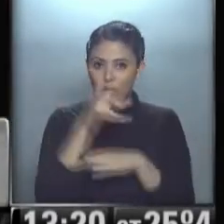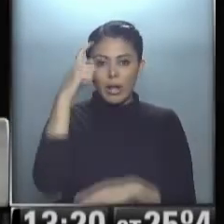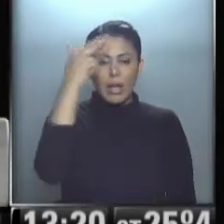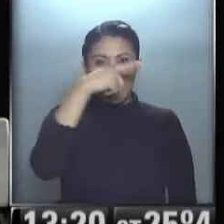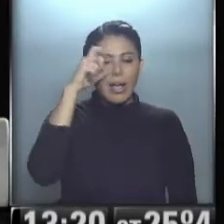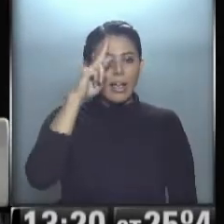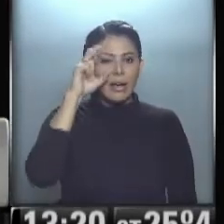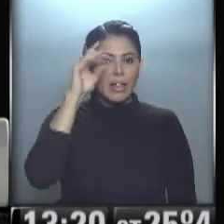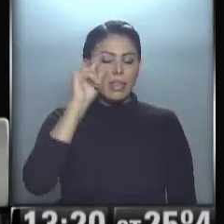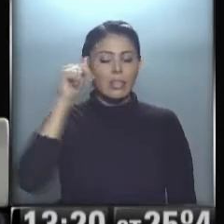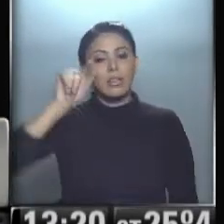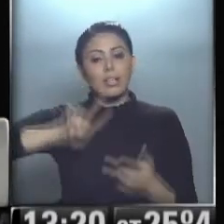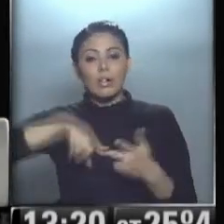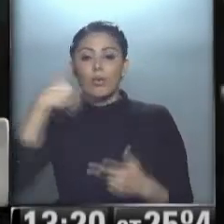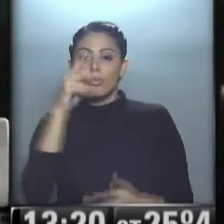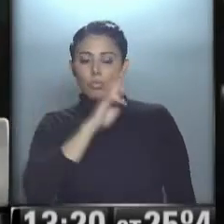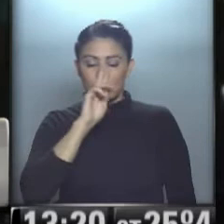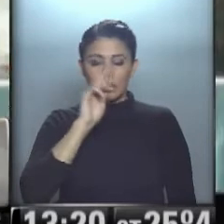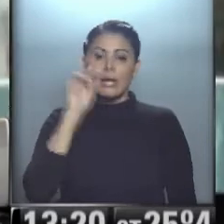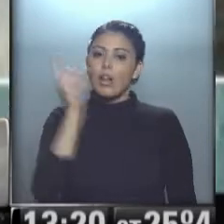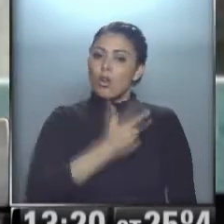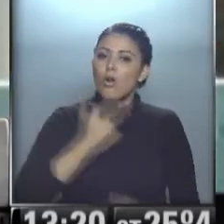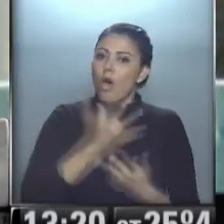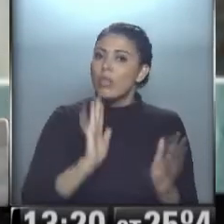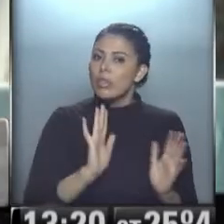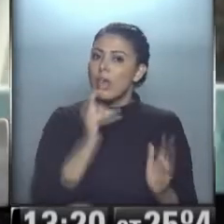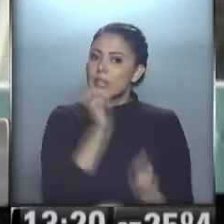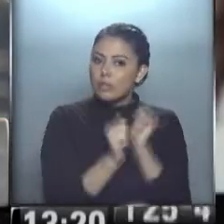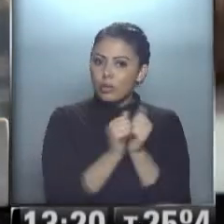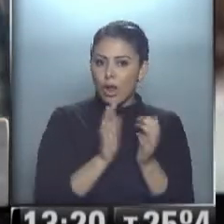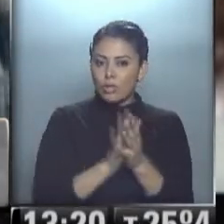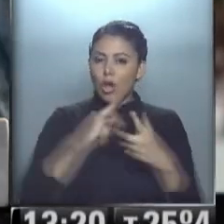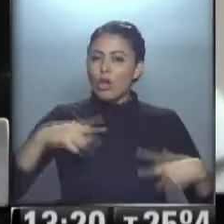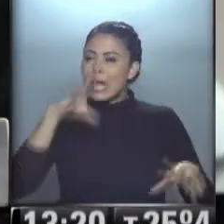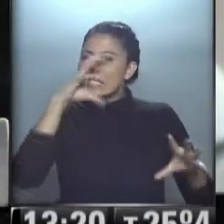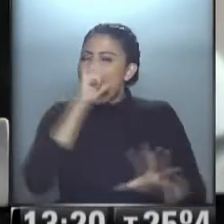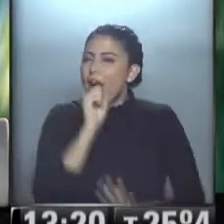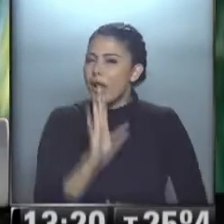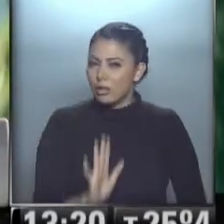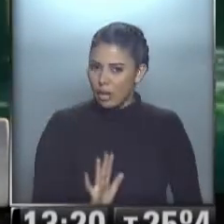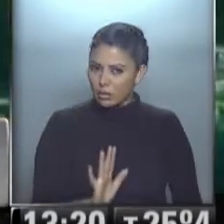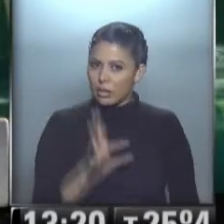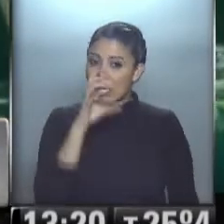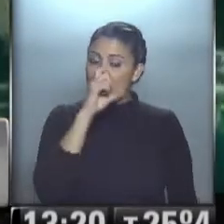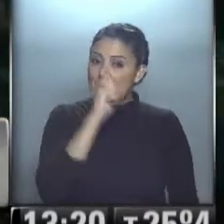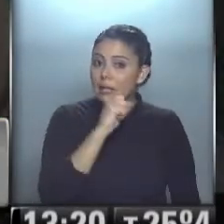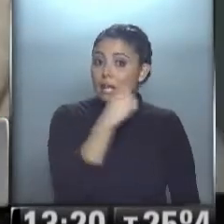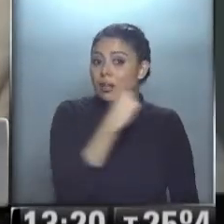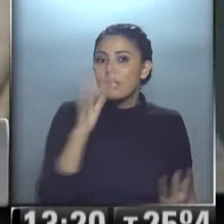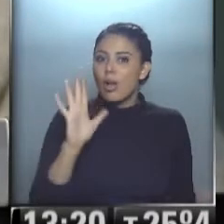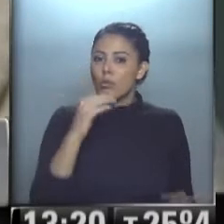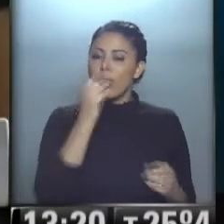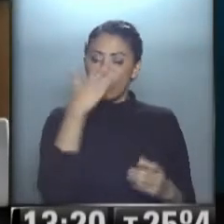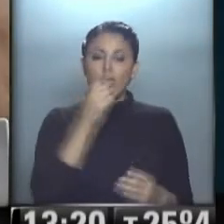wexler son los tres protagonistas centrales van a desandar una trama que tiene que ver con los secretos los secretos de diván los con secretos de